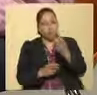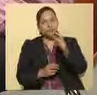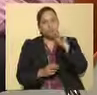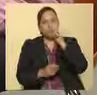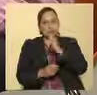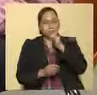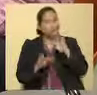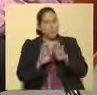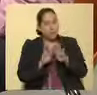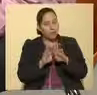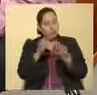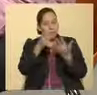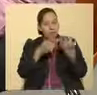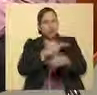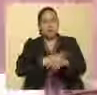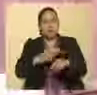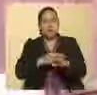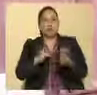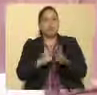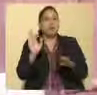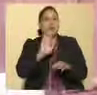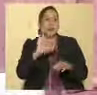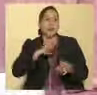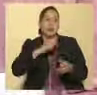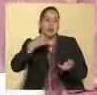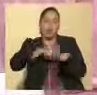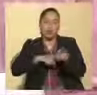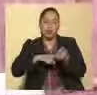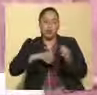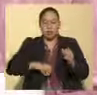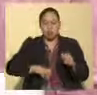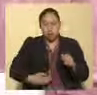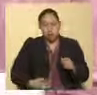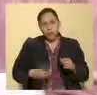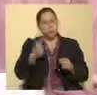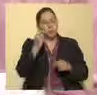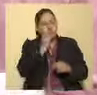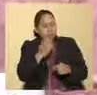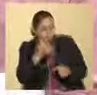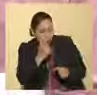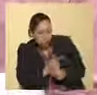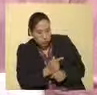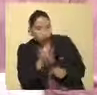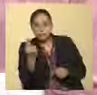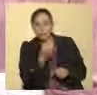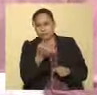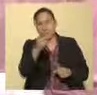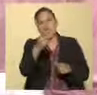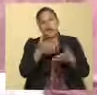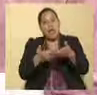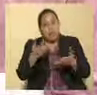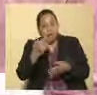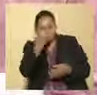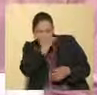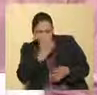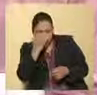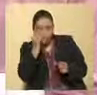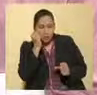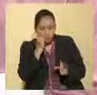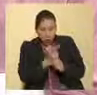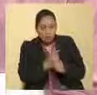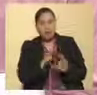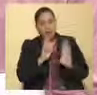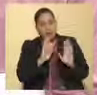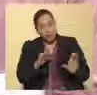se procede, ¿no? Cómo hay que proceder en caso de alguna Sobre todo hernia. detectarlas, ¿no? Exactamente. Sobre todo es esto, ¿no? La detección oportuna. Y una vez que la